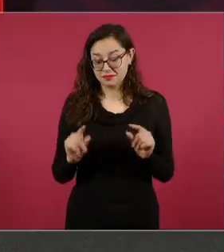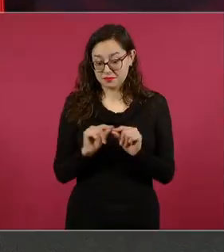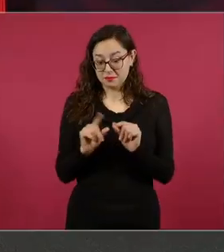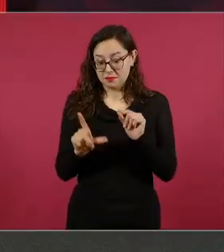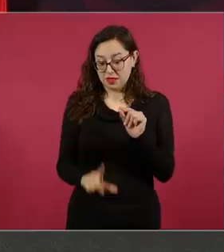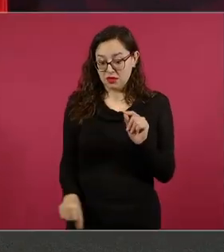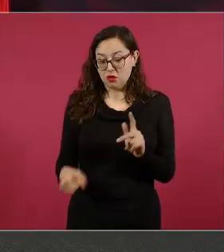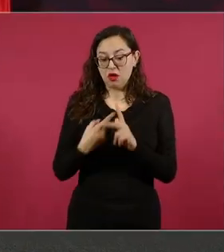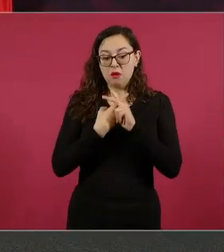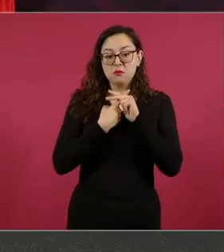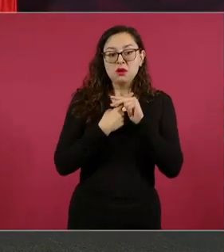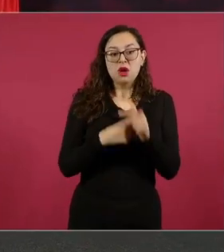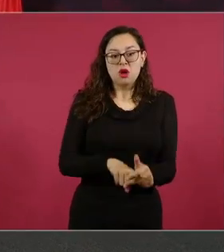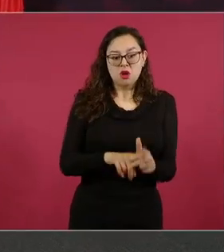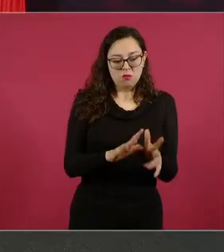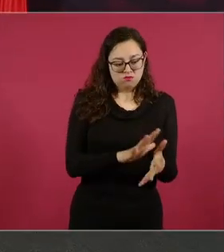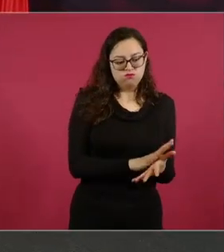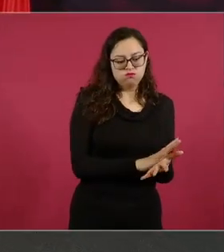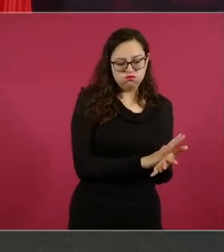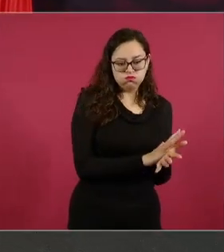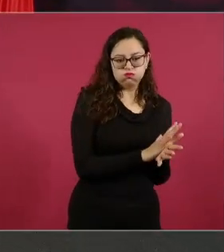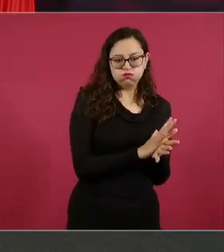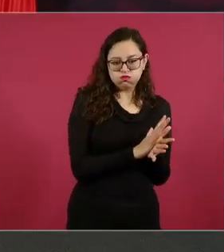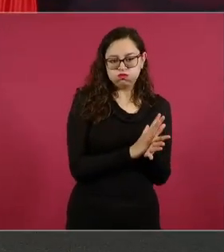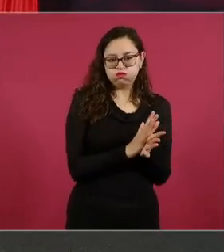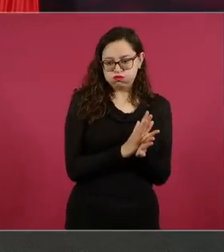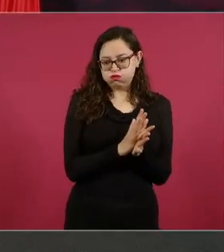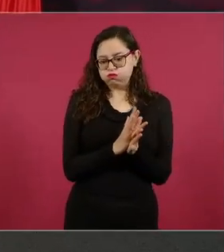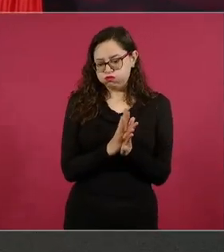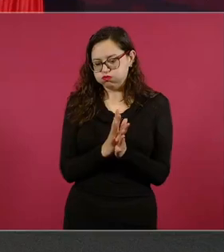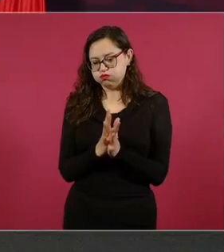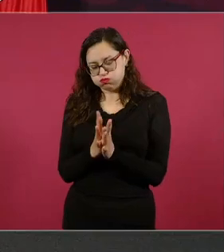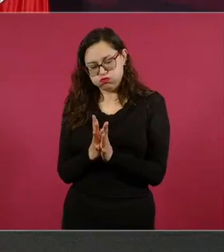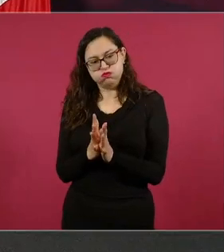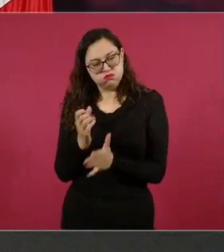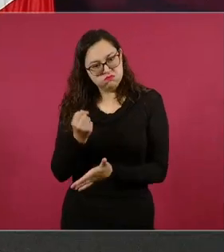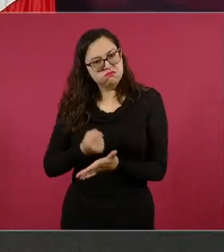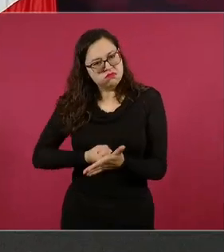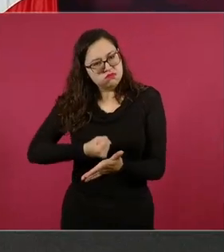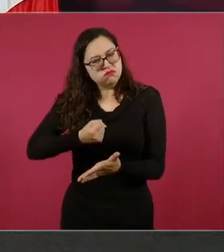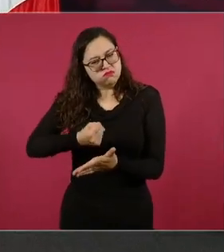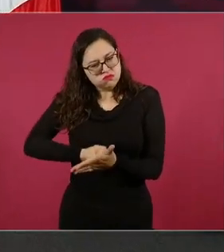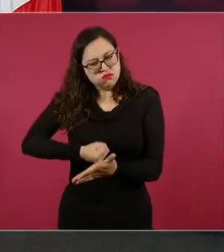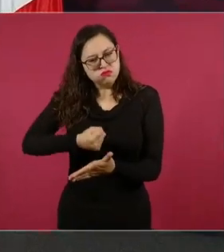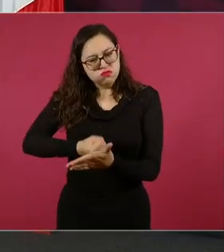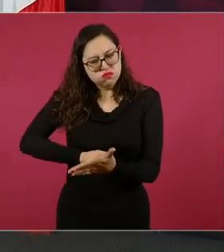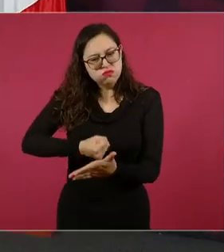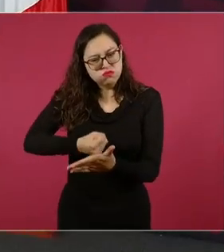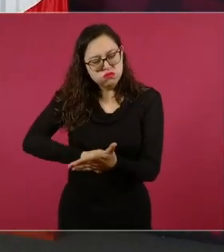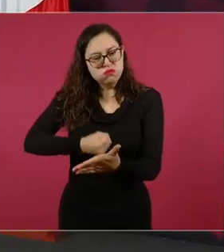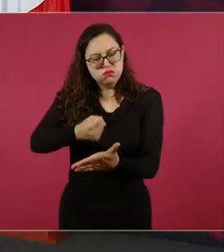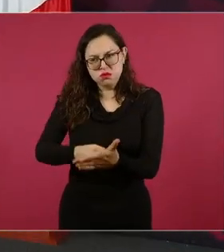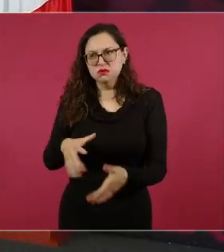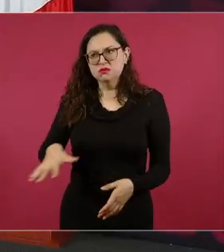transformación y que por primera vez se está